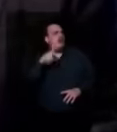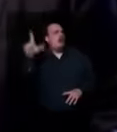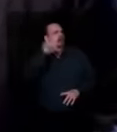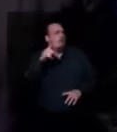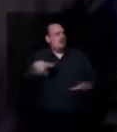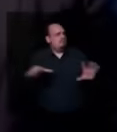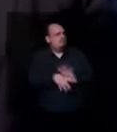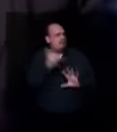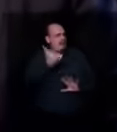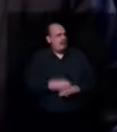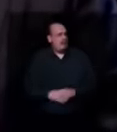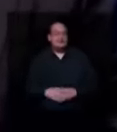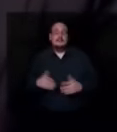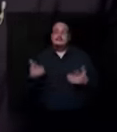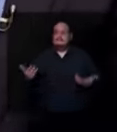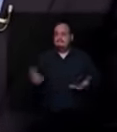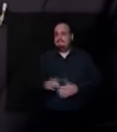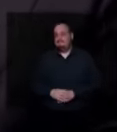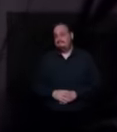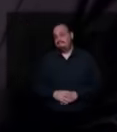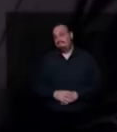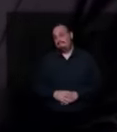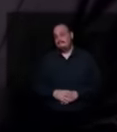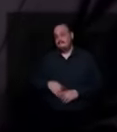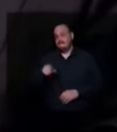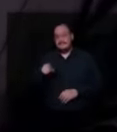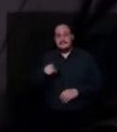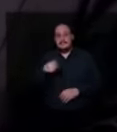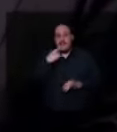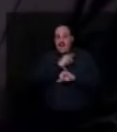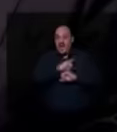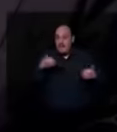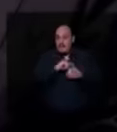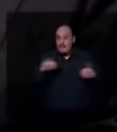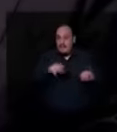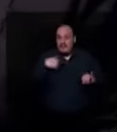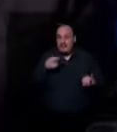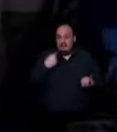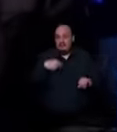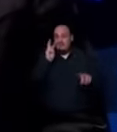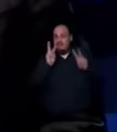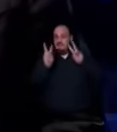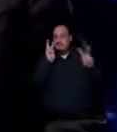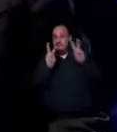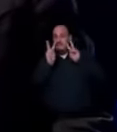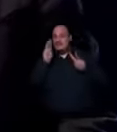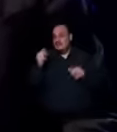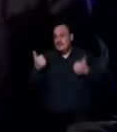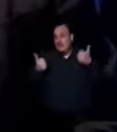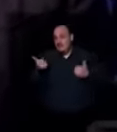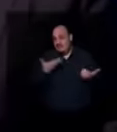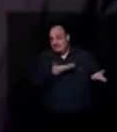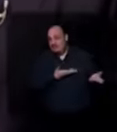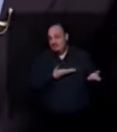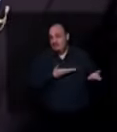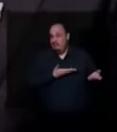escena. Fíjate que ni utilizaron este esquema de moverse del atril. Y el final, donde se espera que en los dos minutos